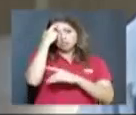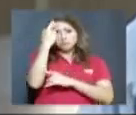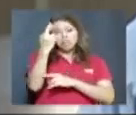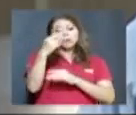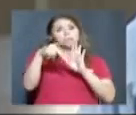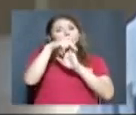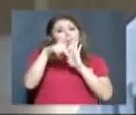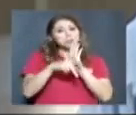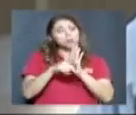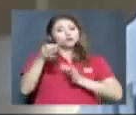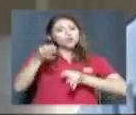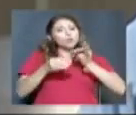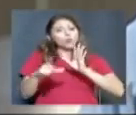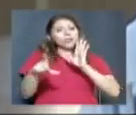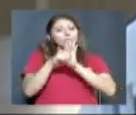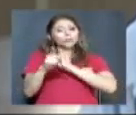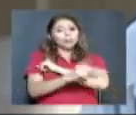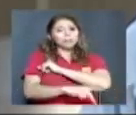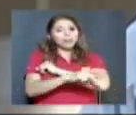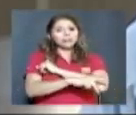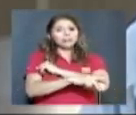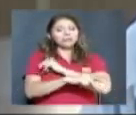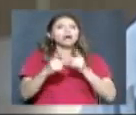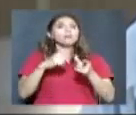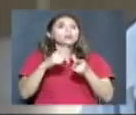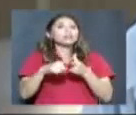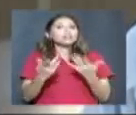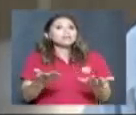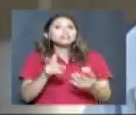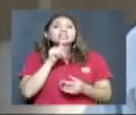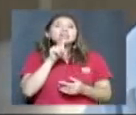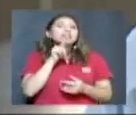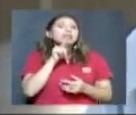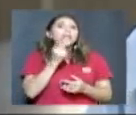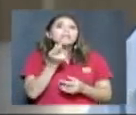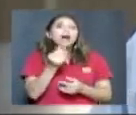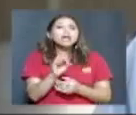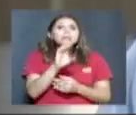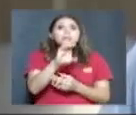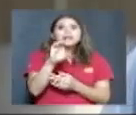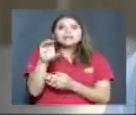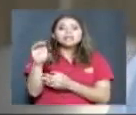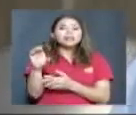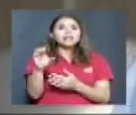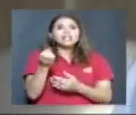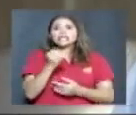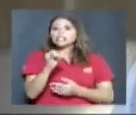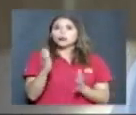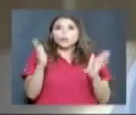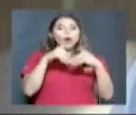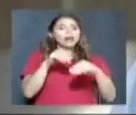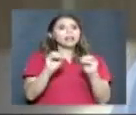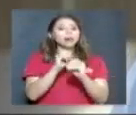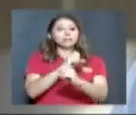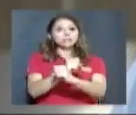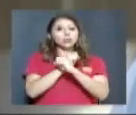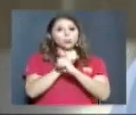país. Definitivamente. Porque si no, ¿quién va a invertir en lo que sea, sin espectro, lo que sea, si no tiene una seguridad jurídica?